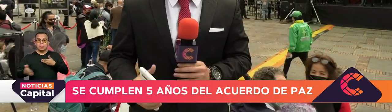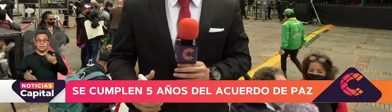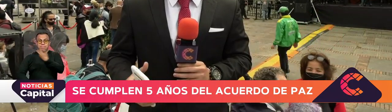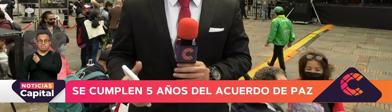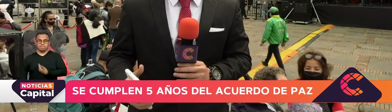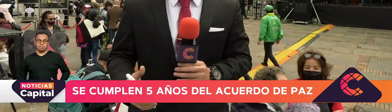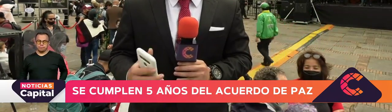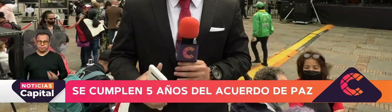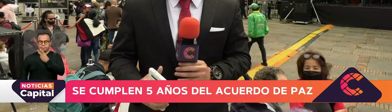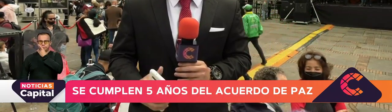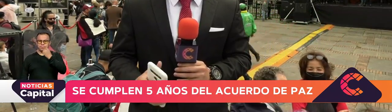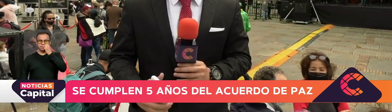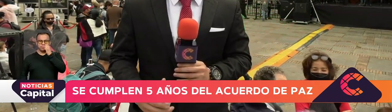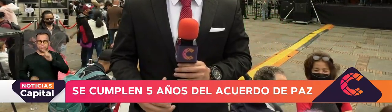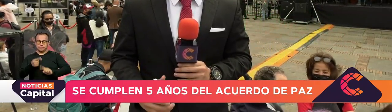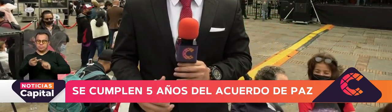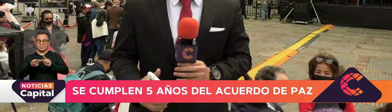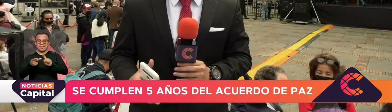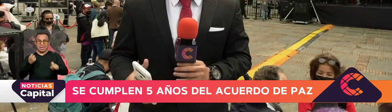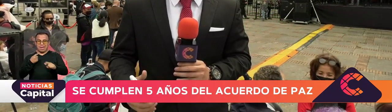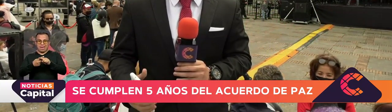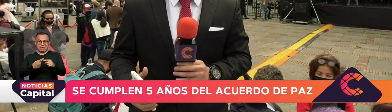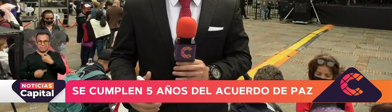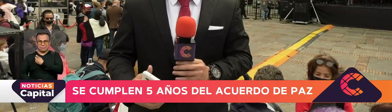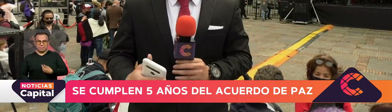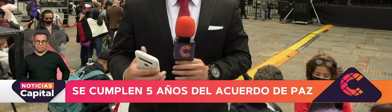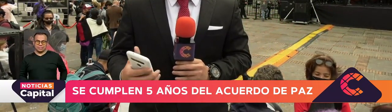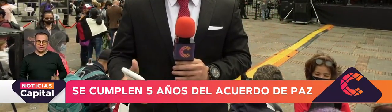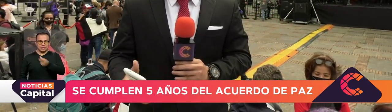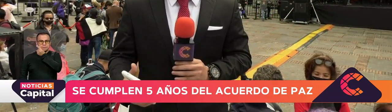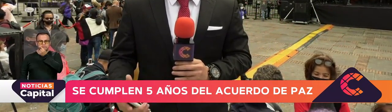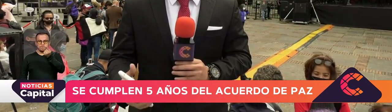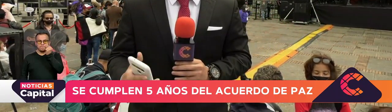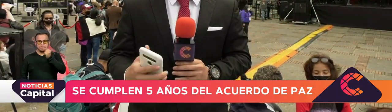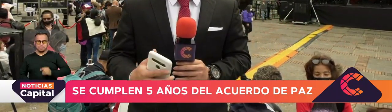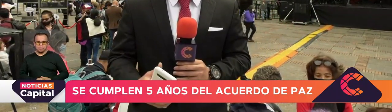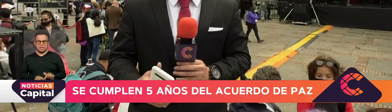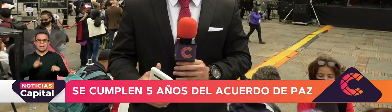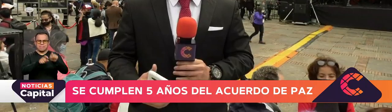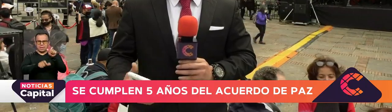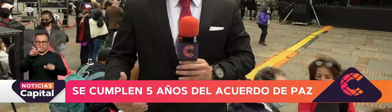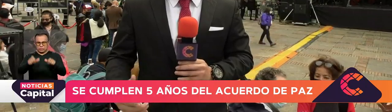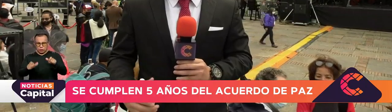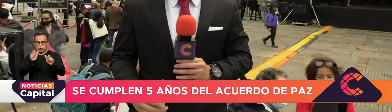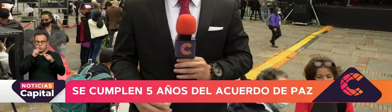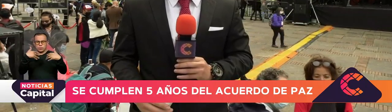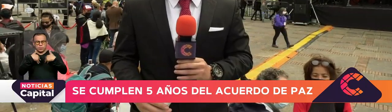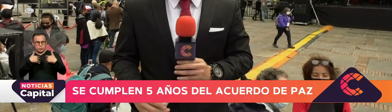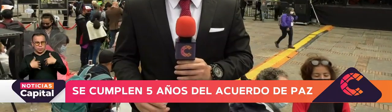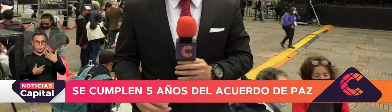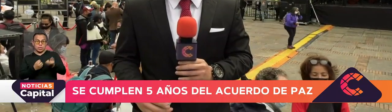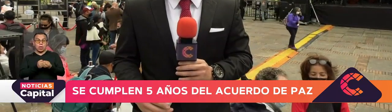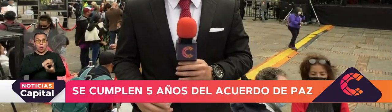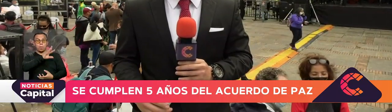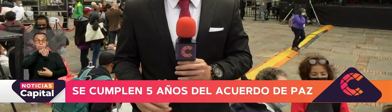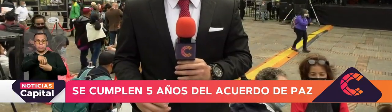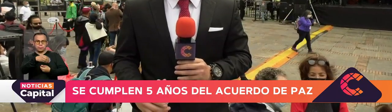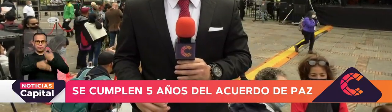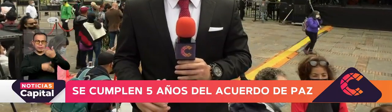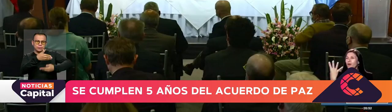presidente Iván Duque Márquez, también el expresidente Juan Manuel Santos y varias víctimas y reinsertados de la violencia en Colombia.